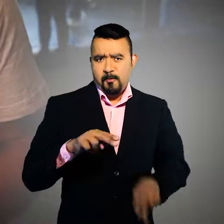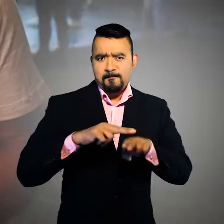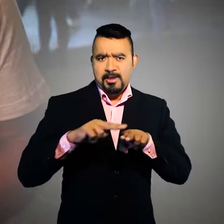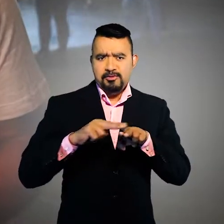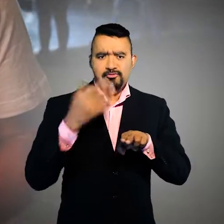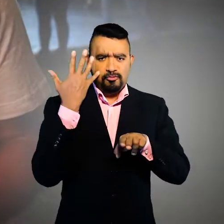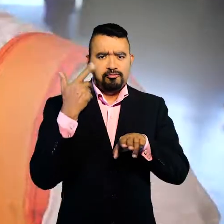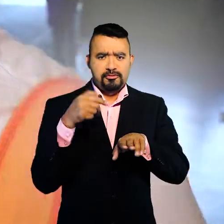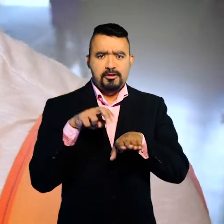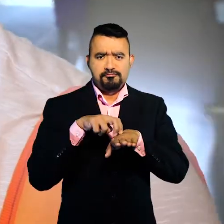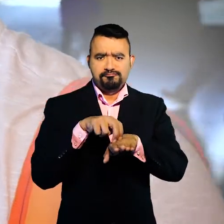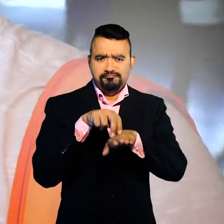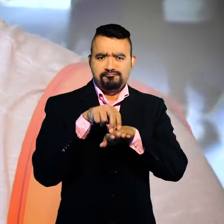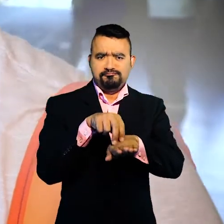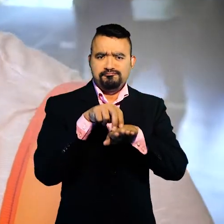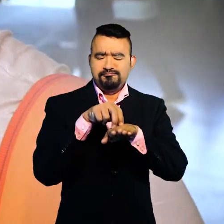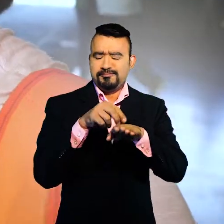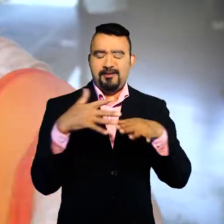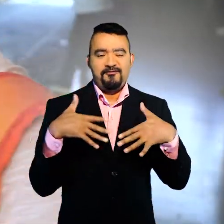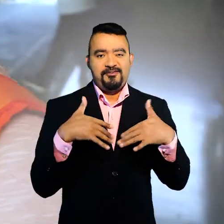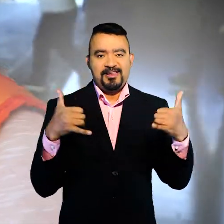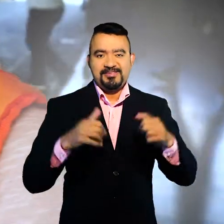usuario feliz del sistema Metro.